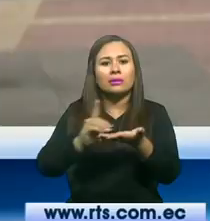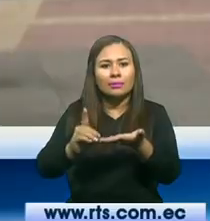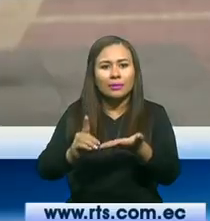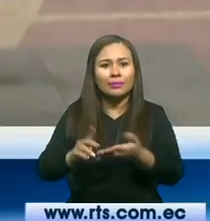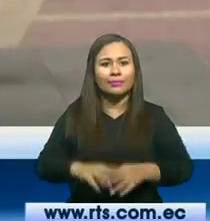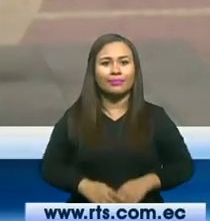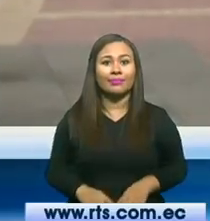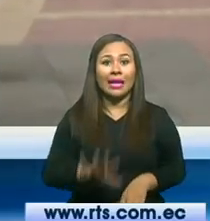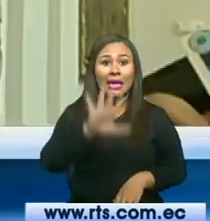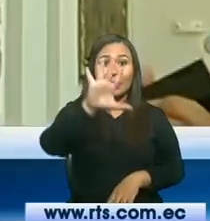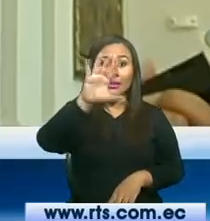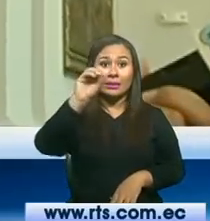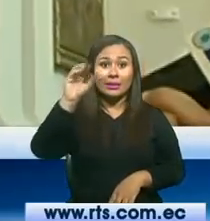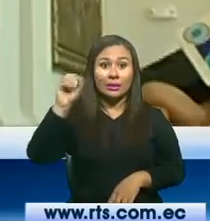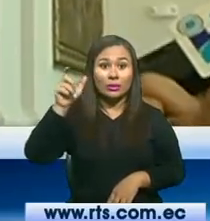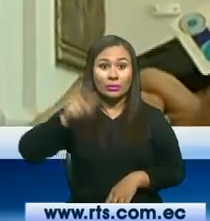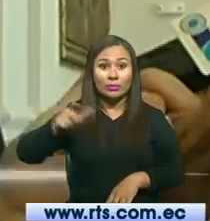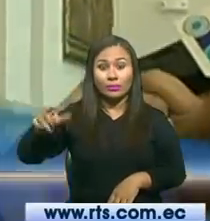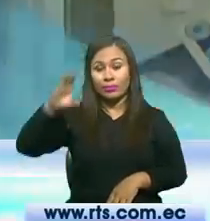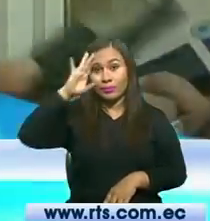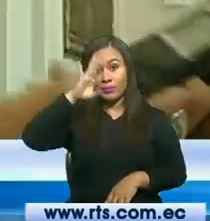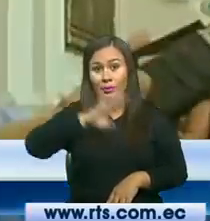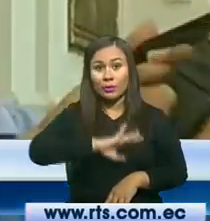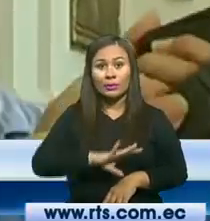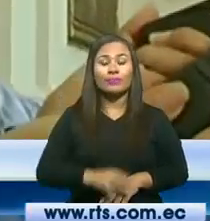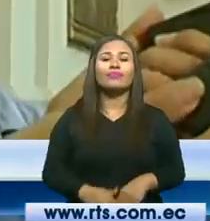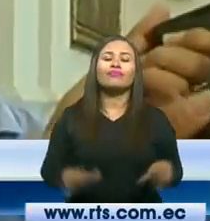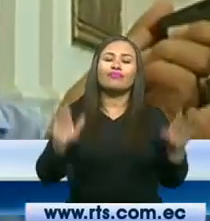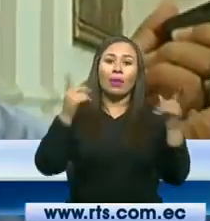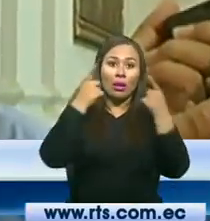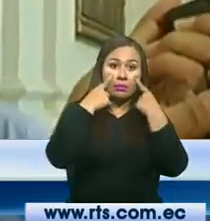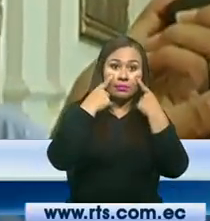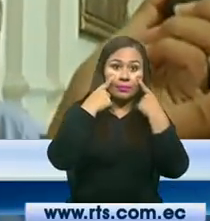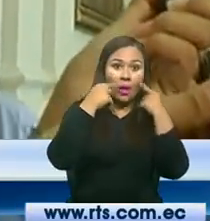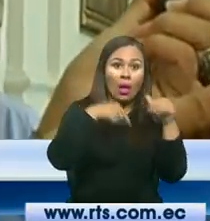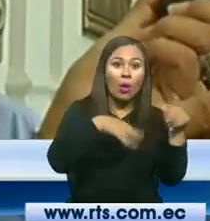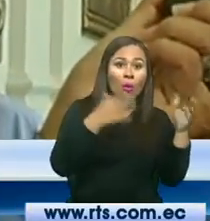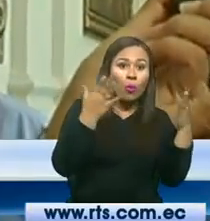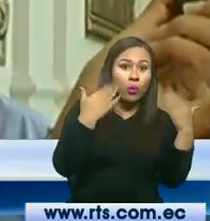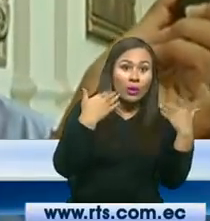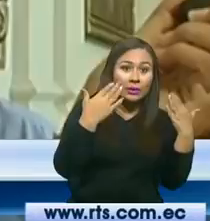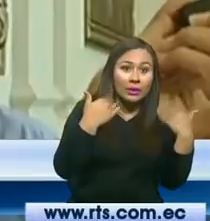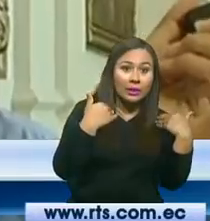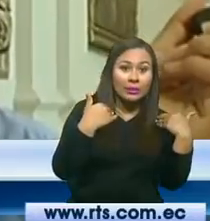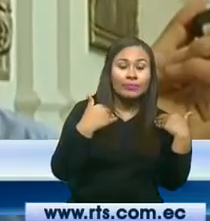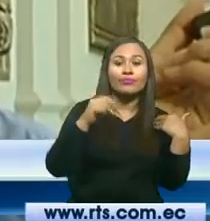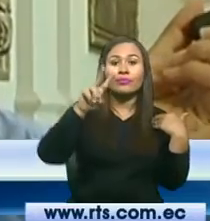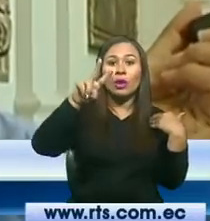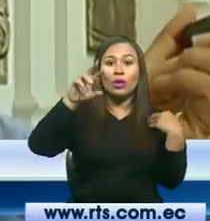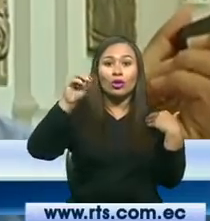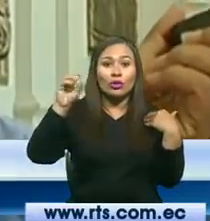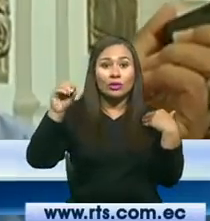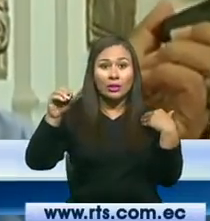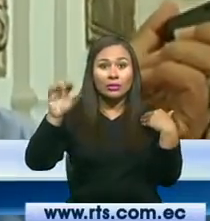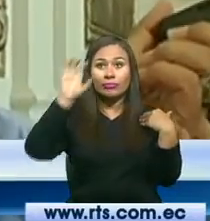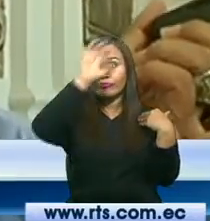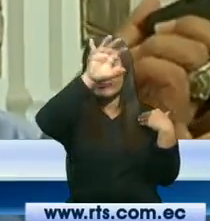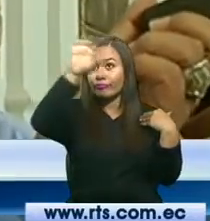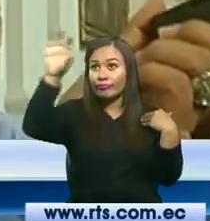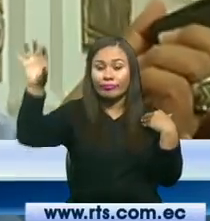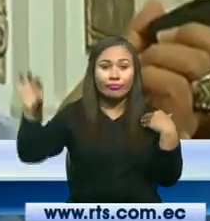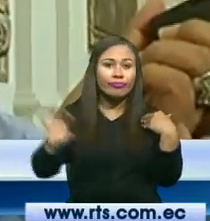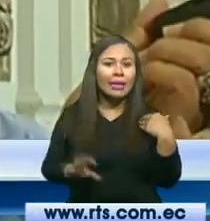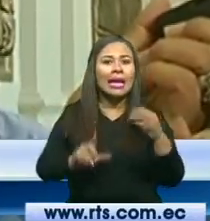500 policías son para Guayaquil y 200 para el resto de los cantones de la provincia. En total